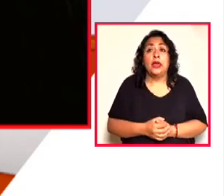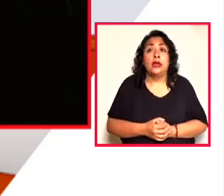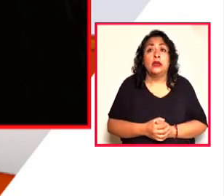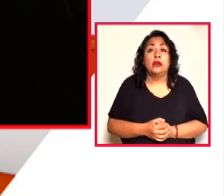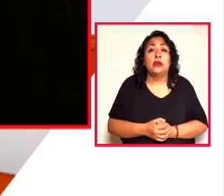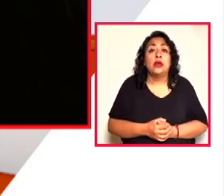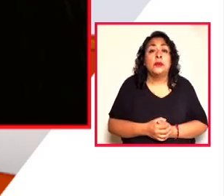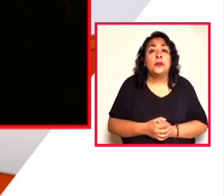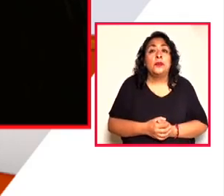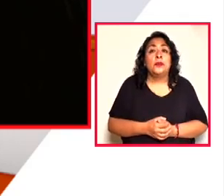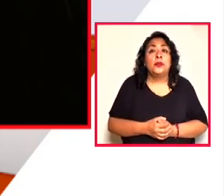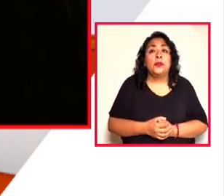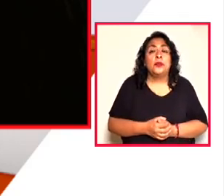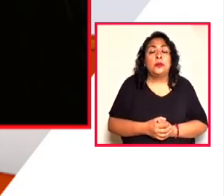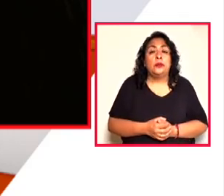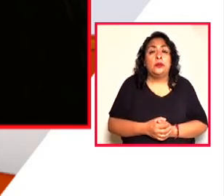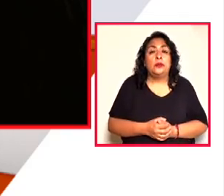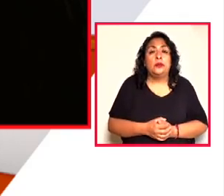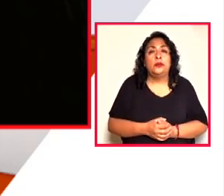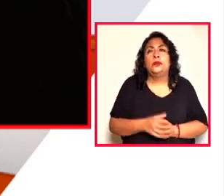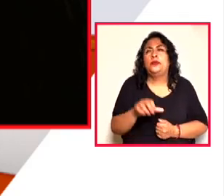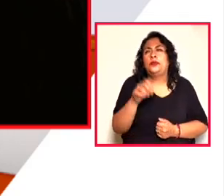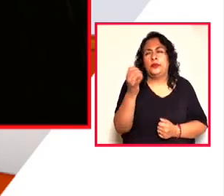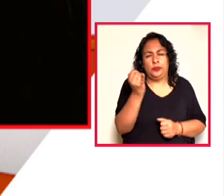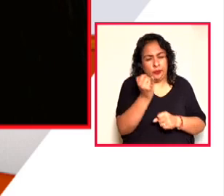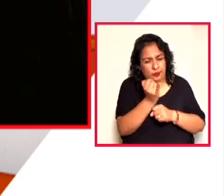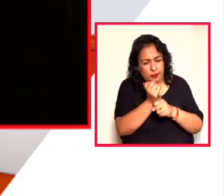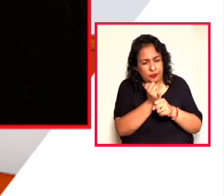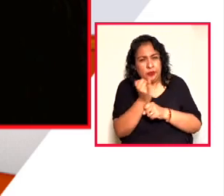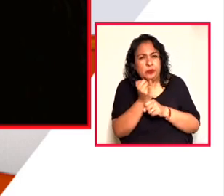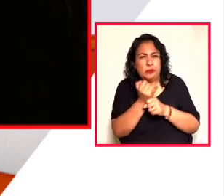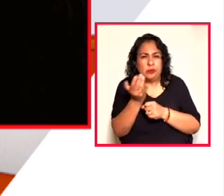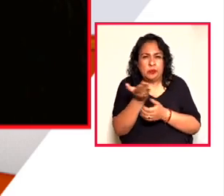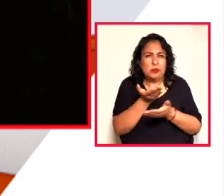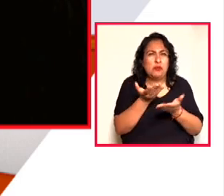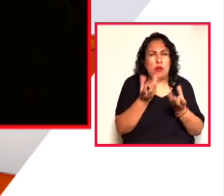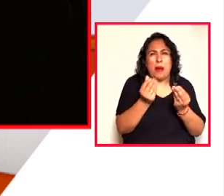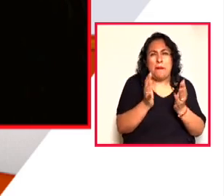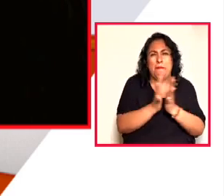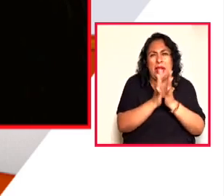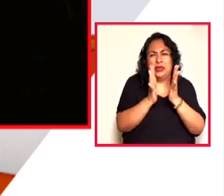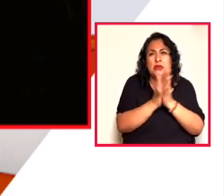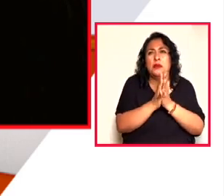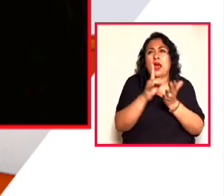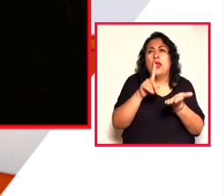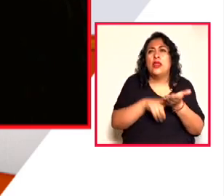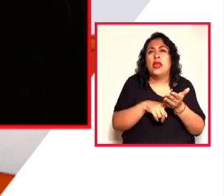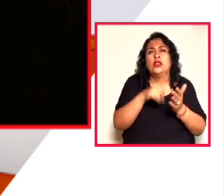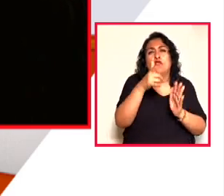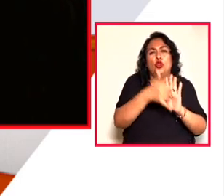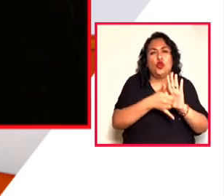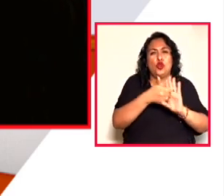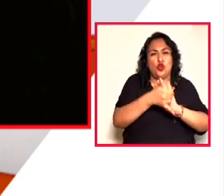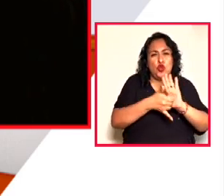También está una exploración más interactiva a través de la plataforma YouTube